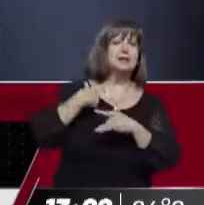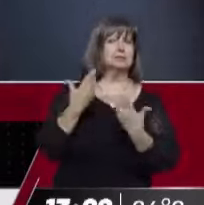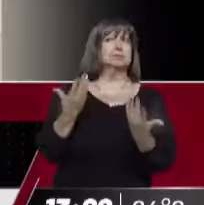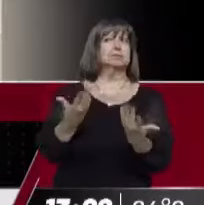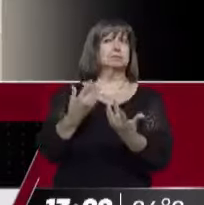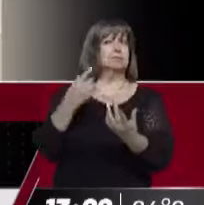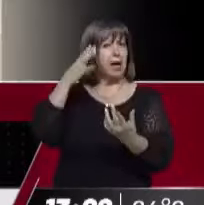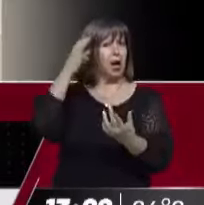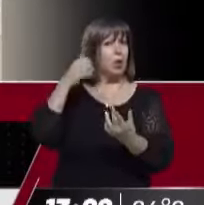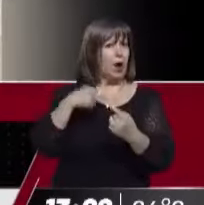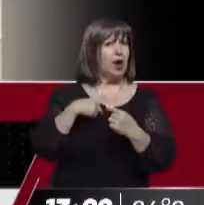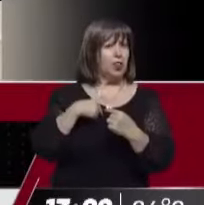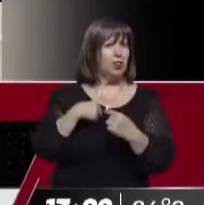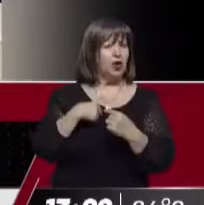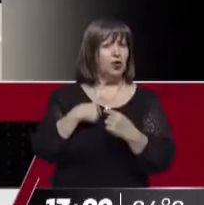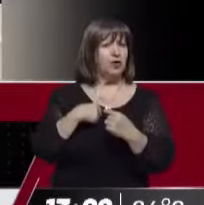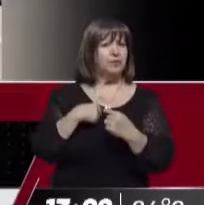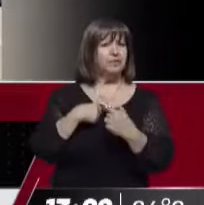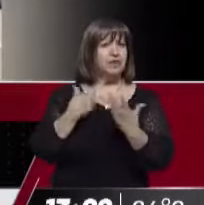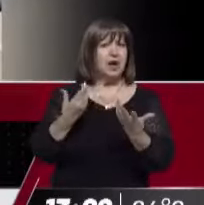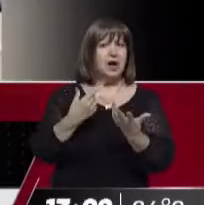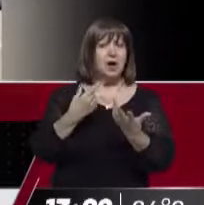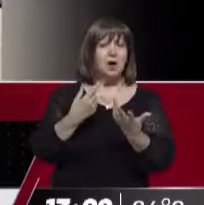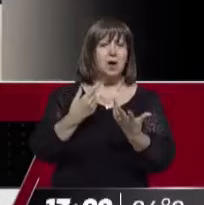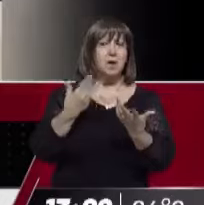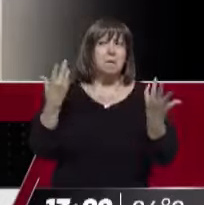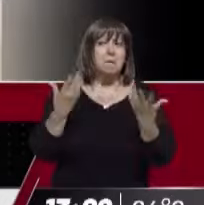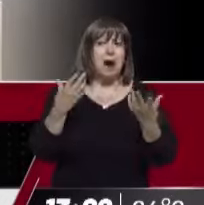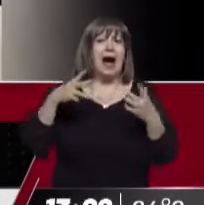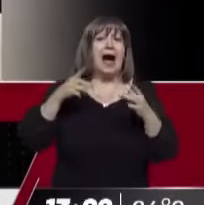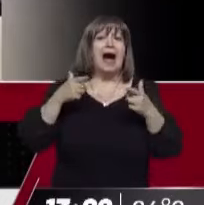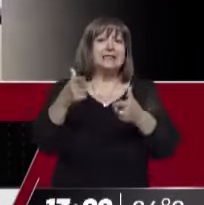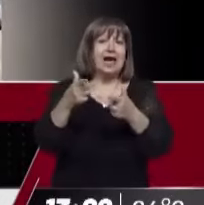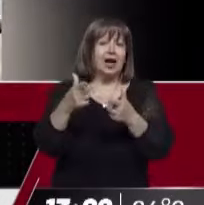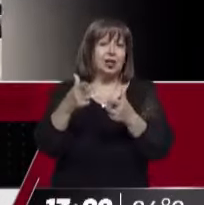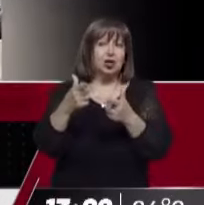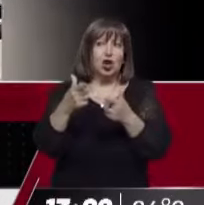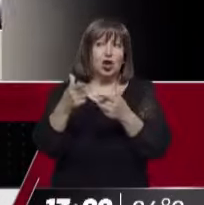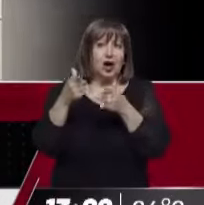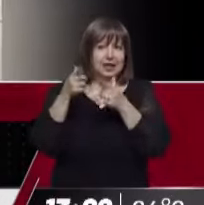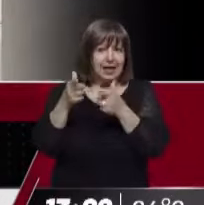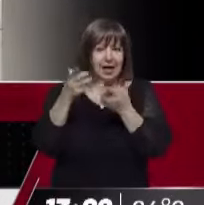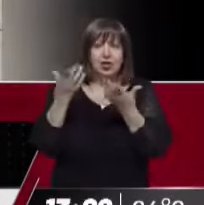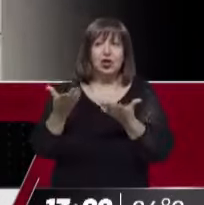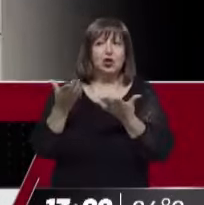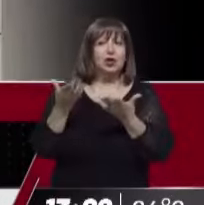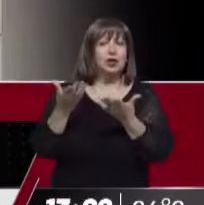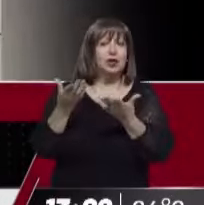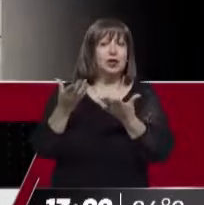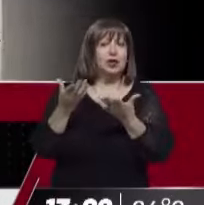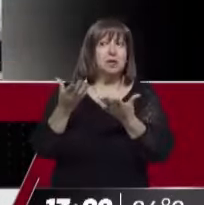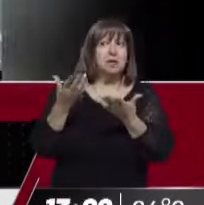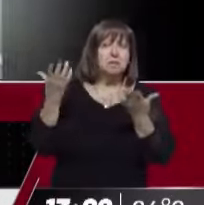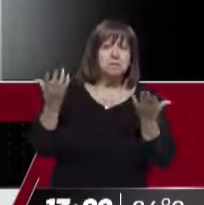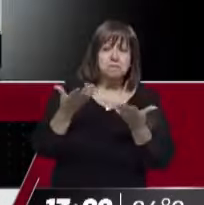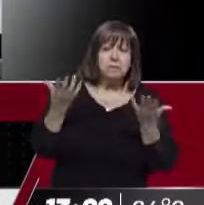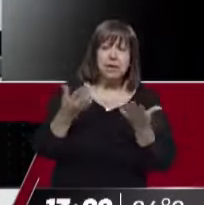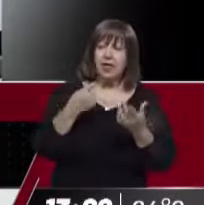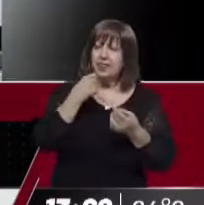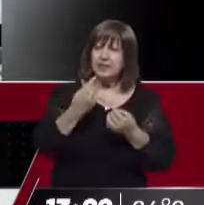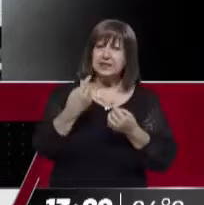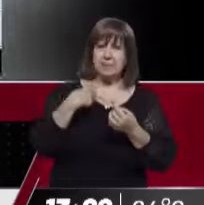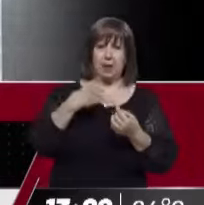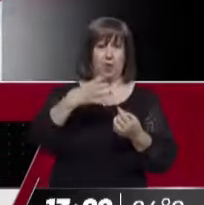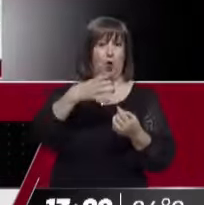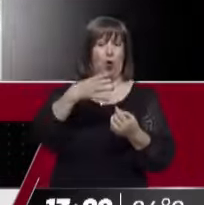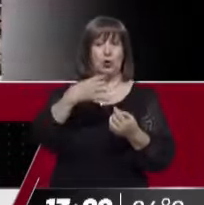donde alguien, o sea, no se supo explicar bien cómo, en qué situaciones, se llevaron, sí, mucho dinero. Y la verdad que cuando nosotros hablamos con el